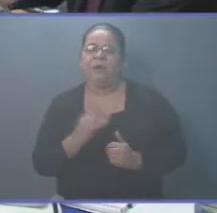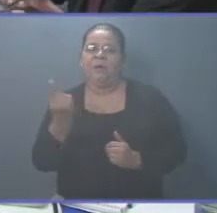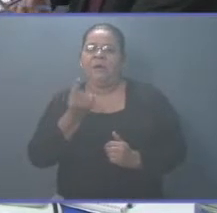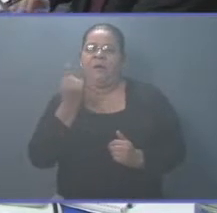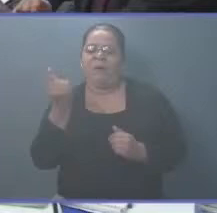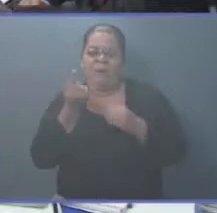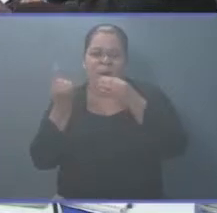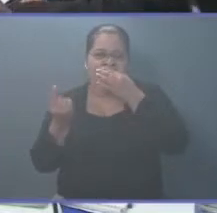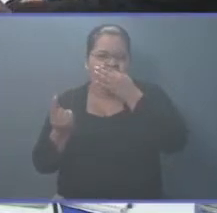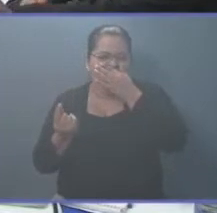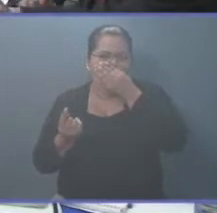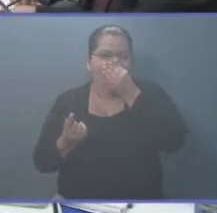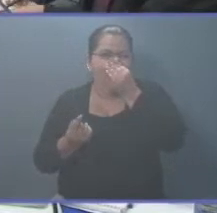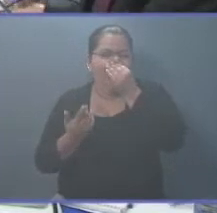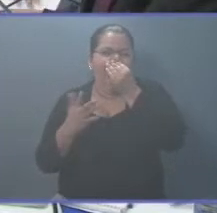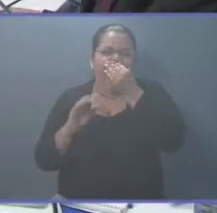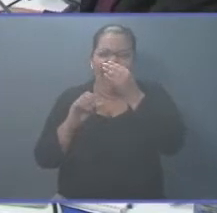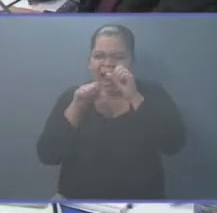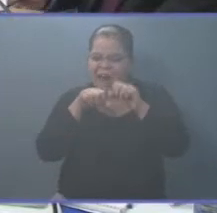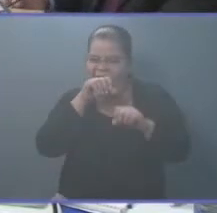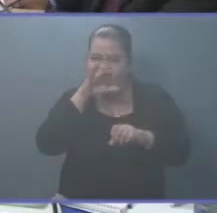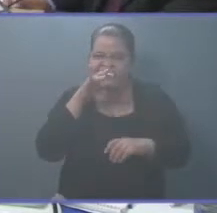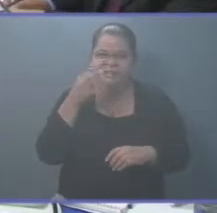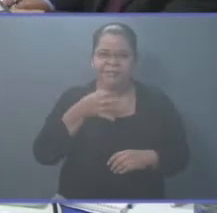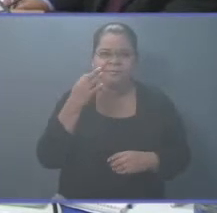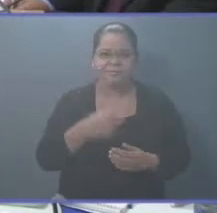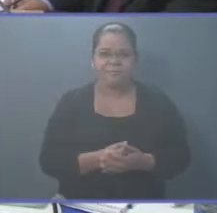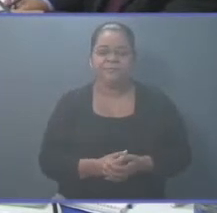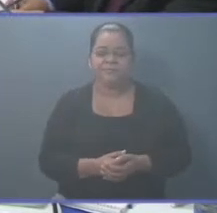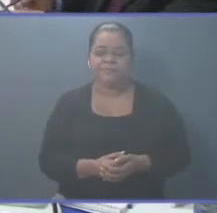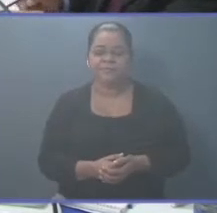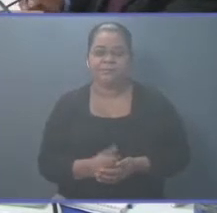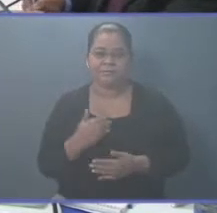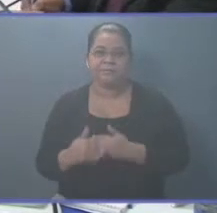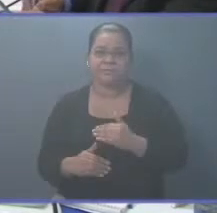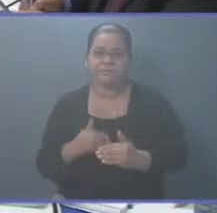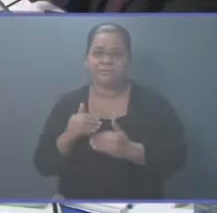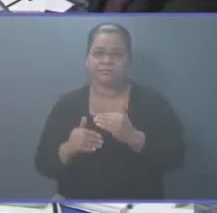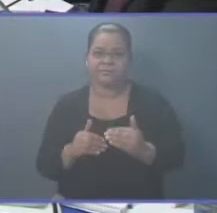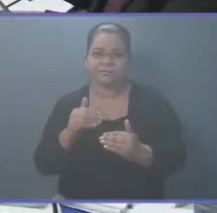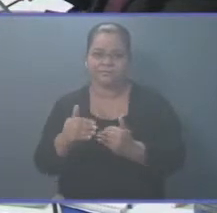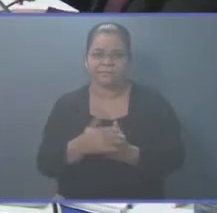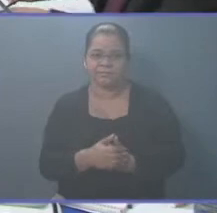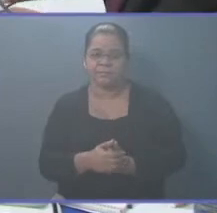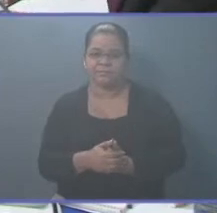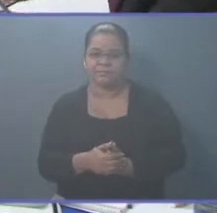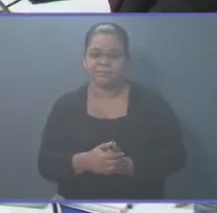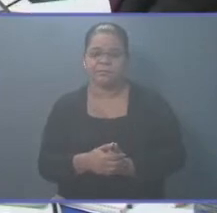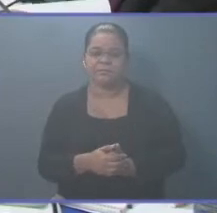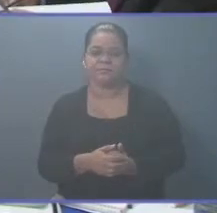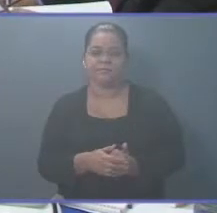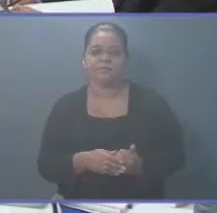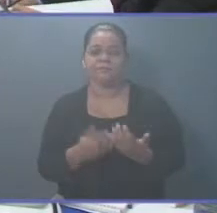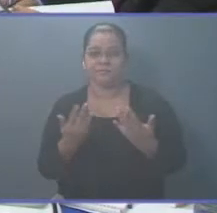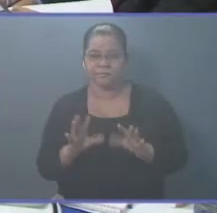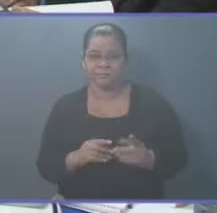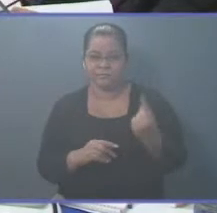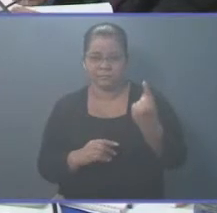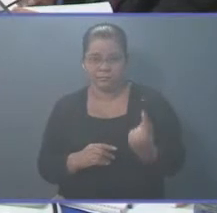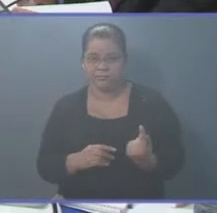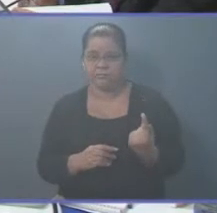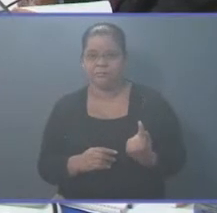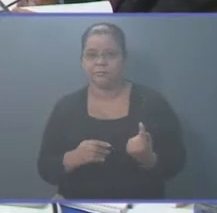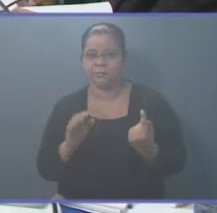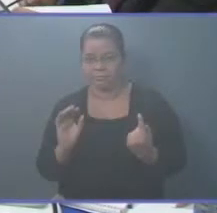únicamente o se necesita en la mayoría de los procesos, ¿verdad?, a la persona objeto